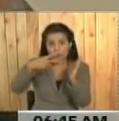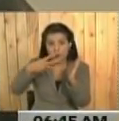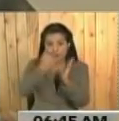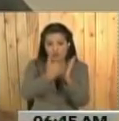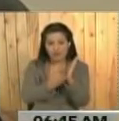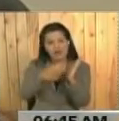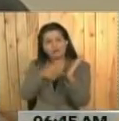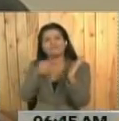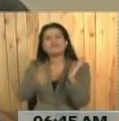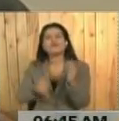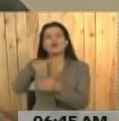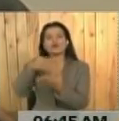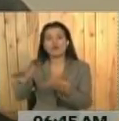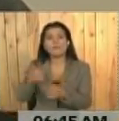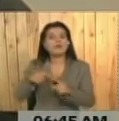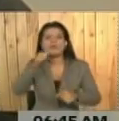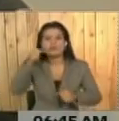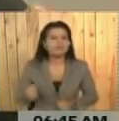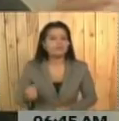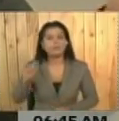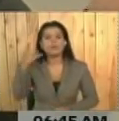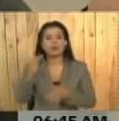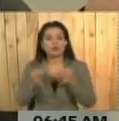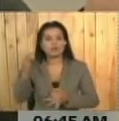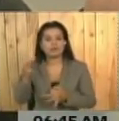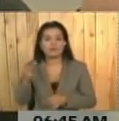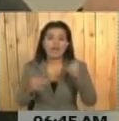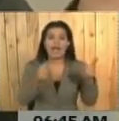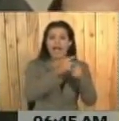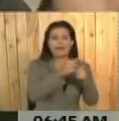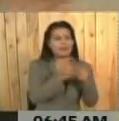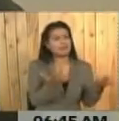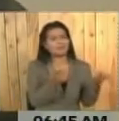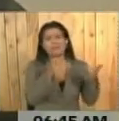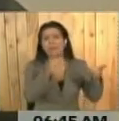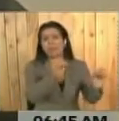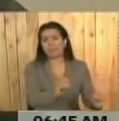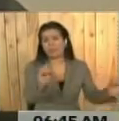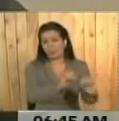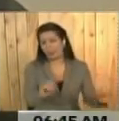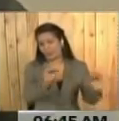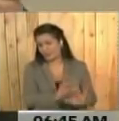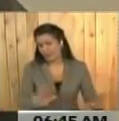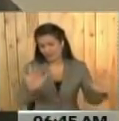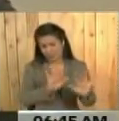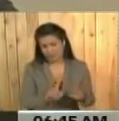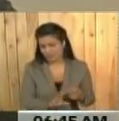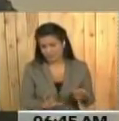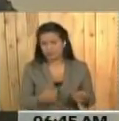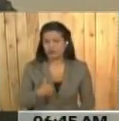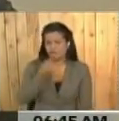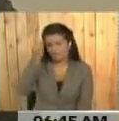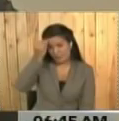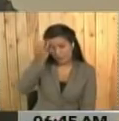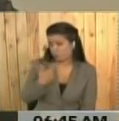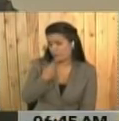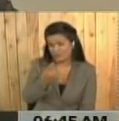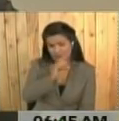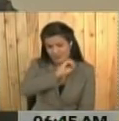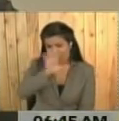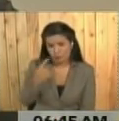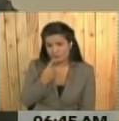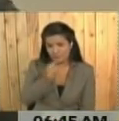revocatorio y fue primera justicia quien lo hizo a en la nada en la nada pues y yo creo te voy a decir yo te